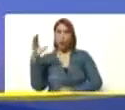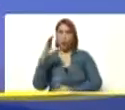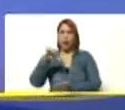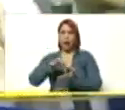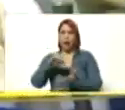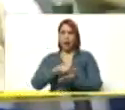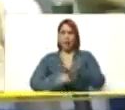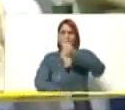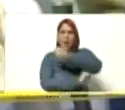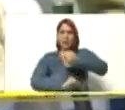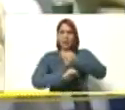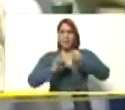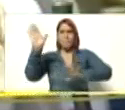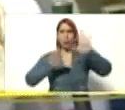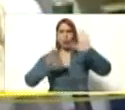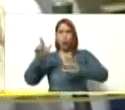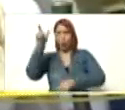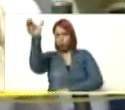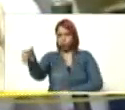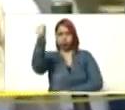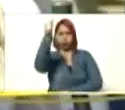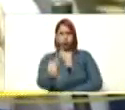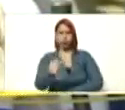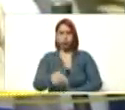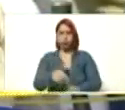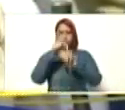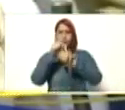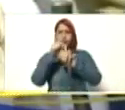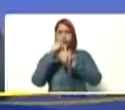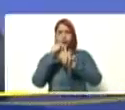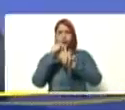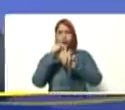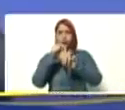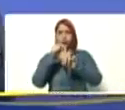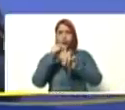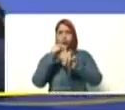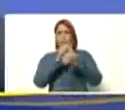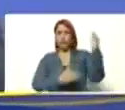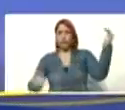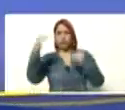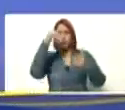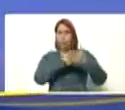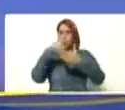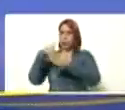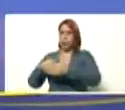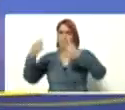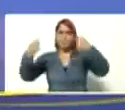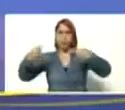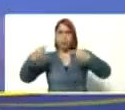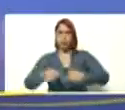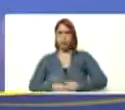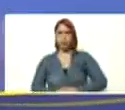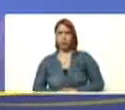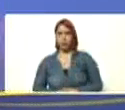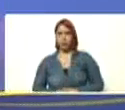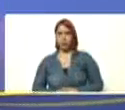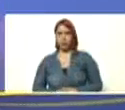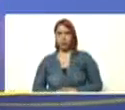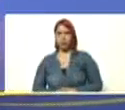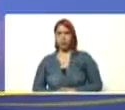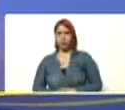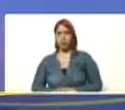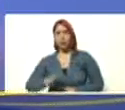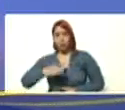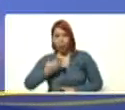postuló, que la eligieron para una alta votación en las primarias. Y